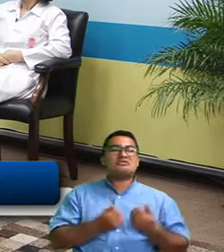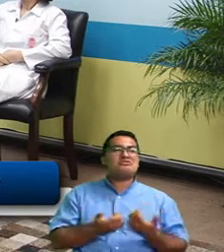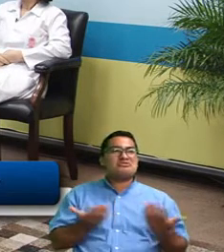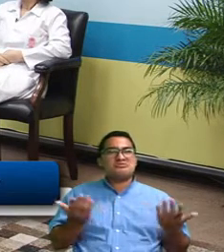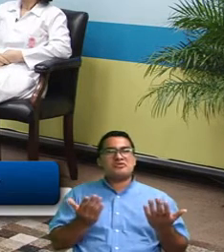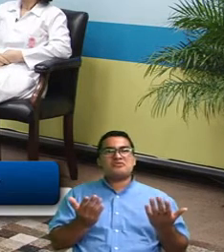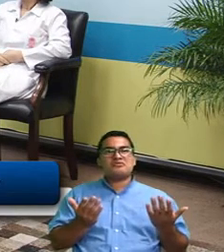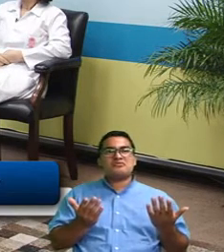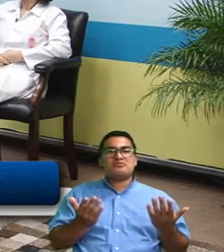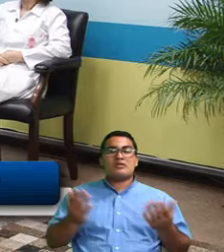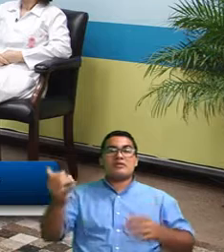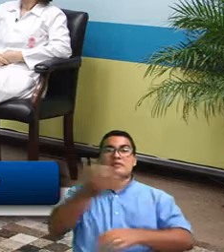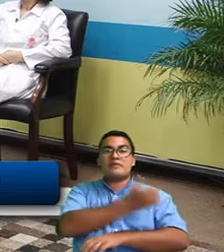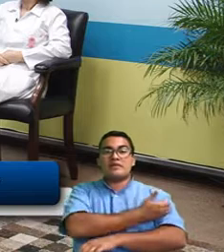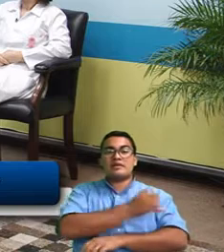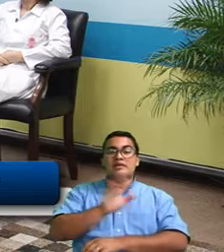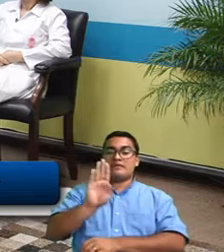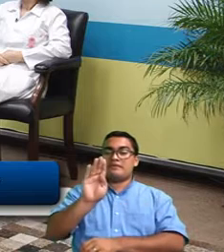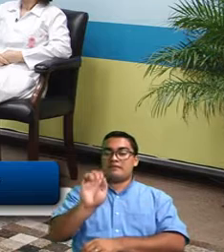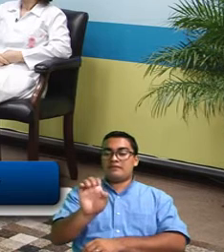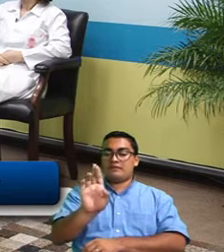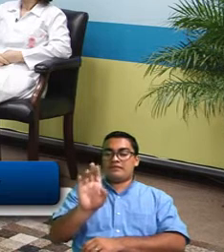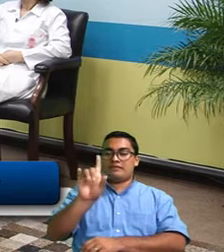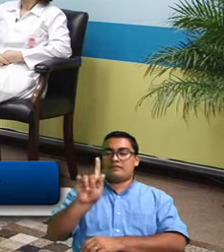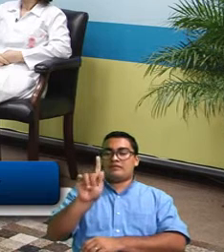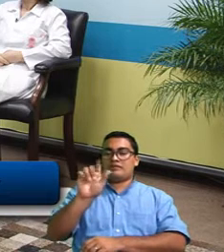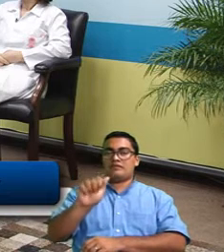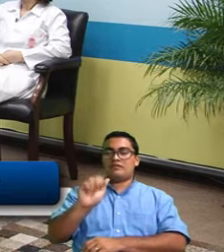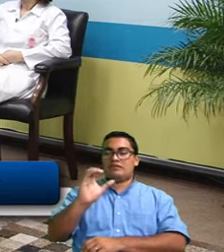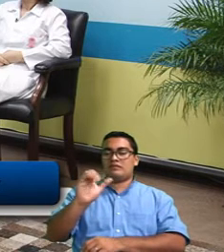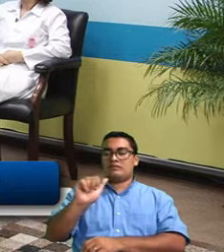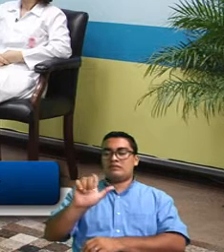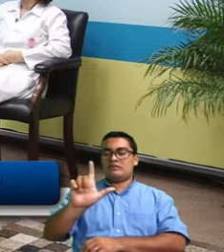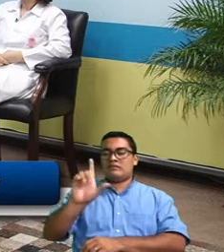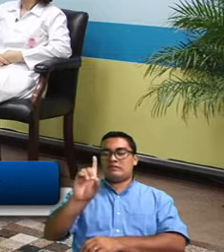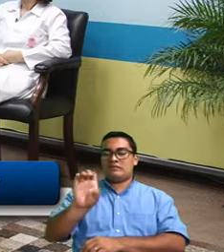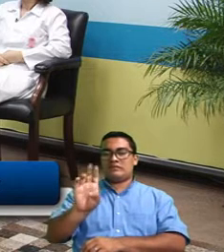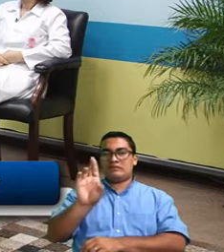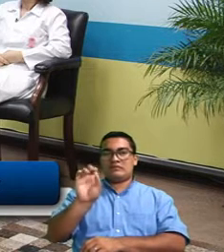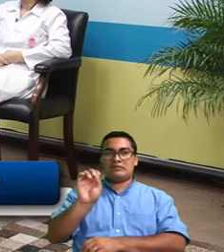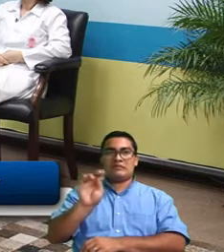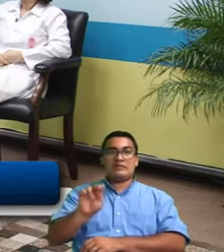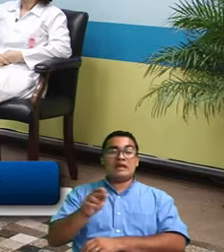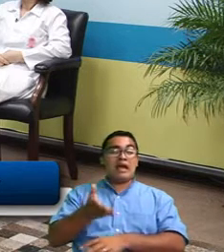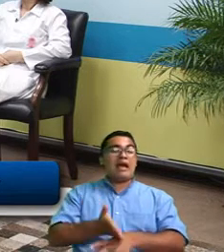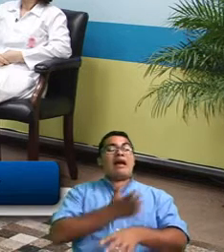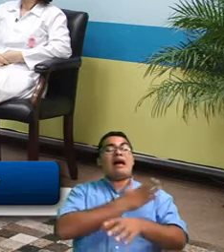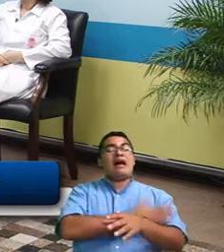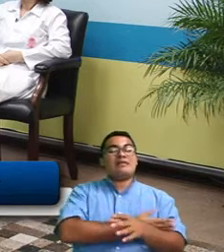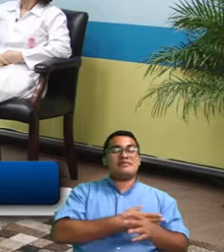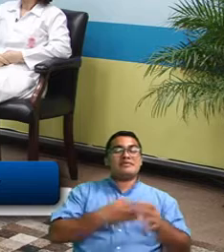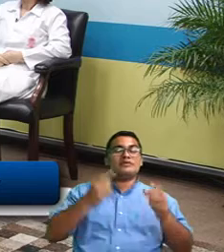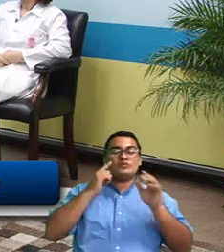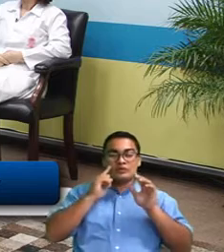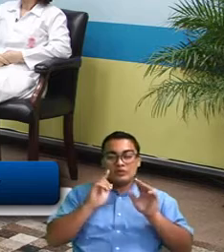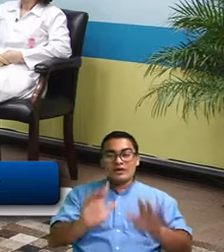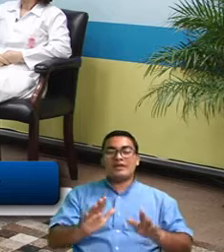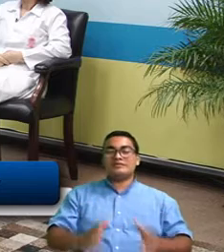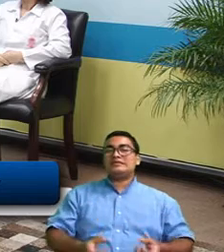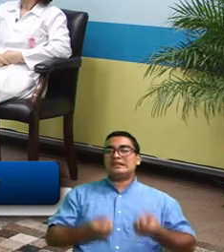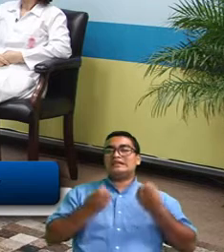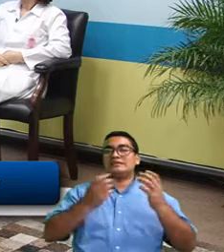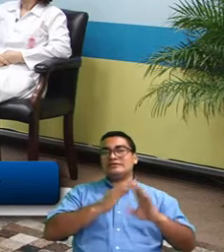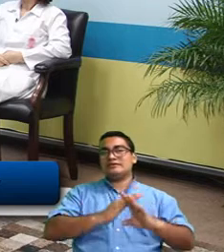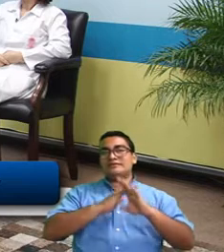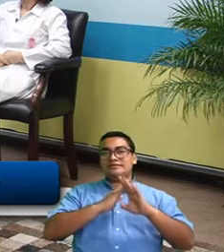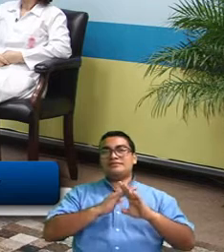este caso el Hospital Berta Calderón, para que se detecte antes precisamente este